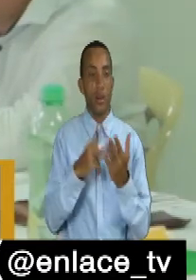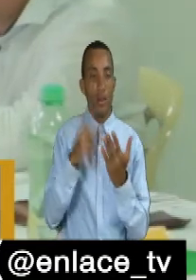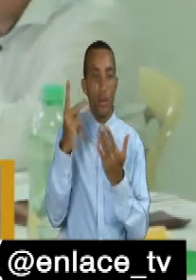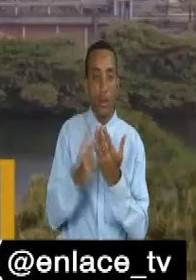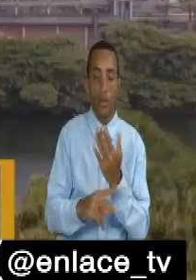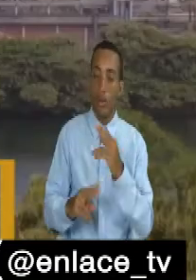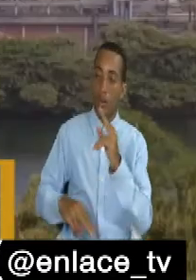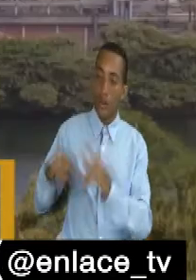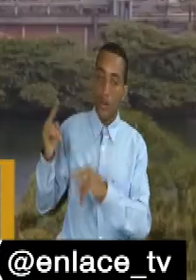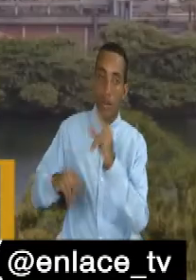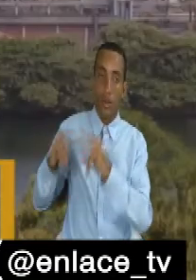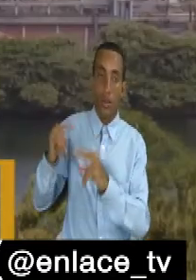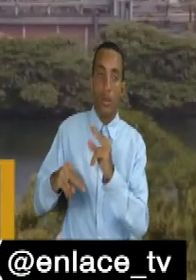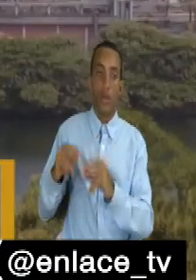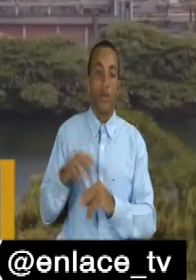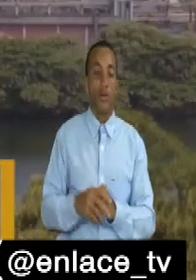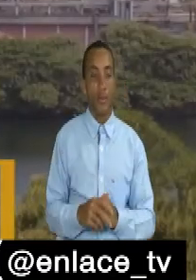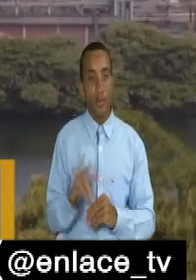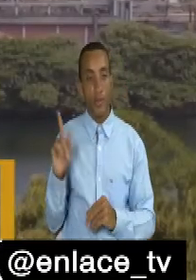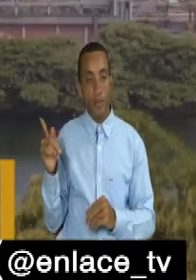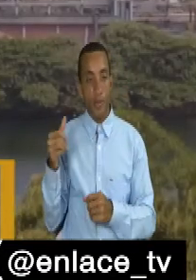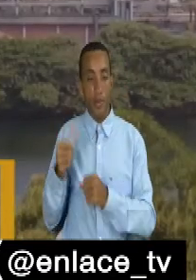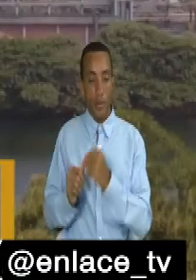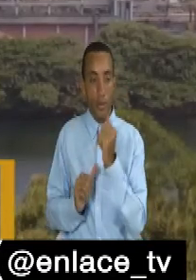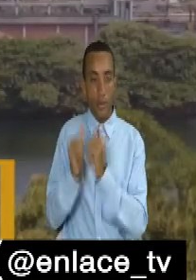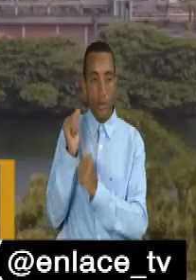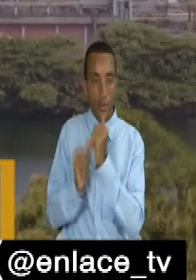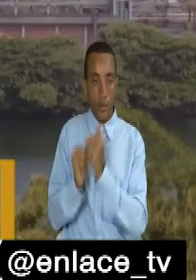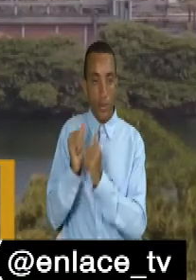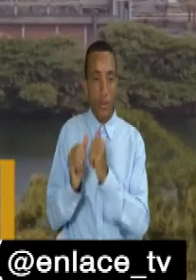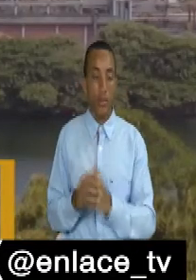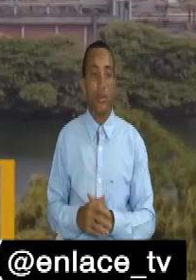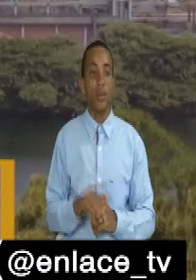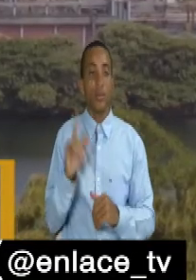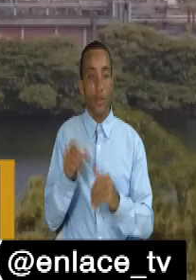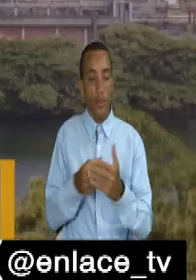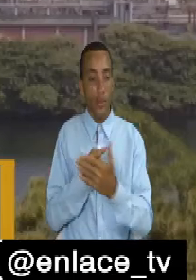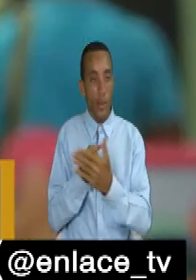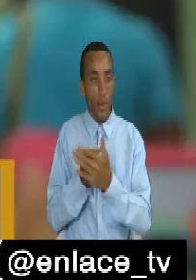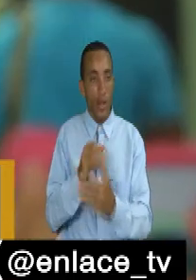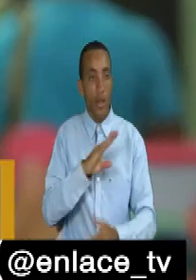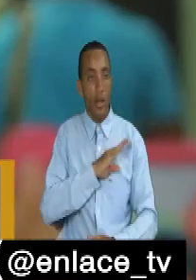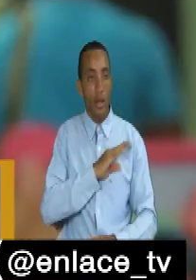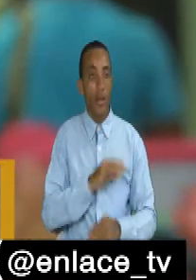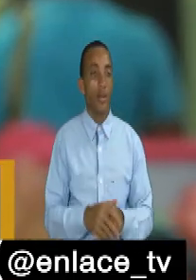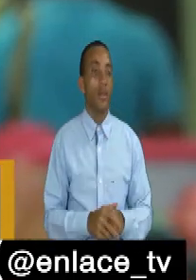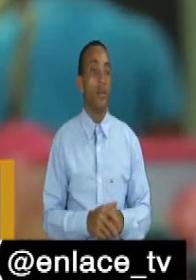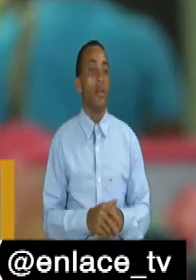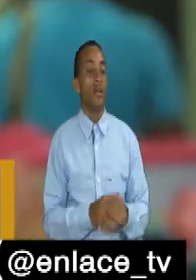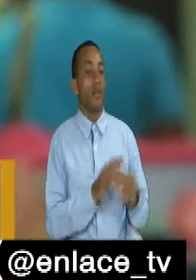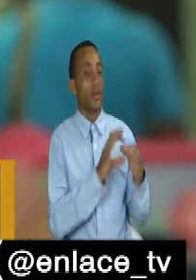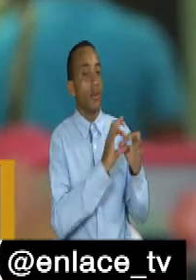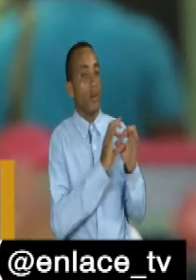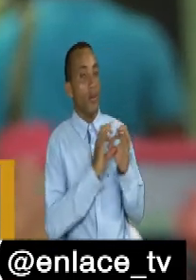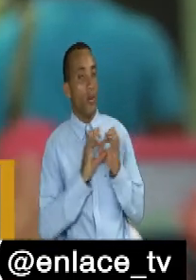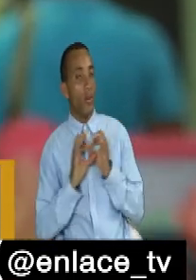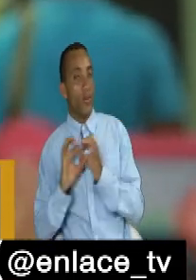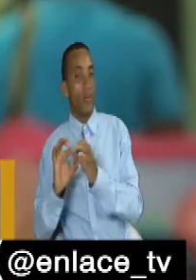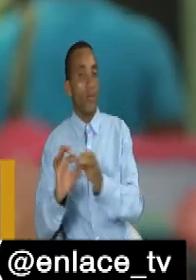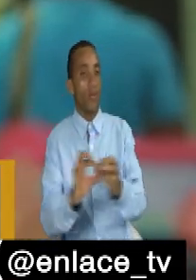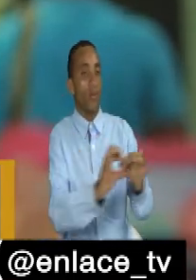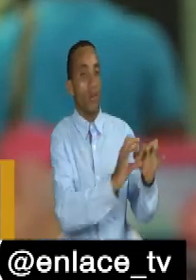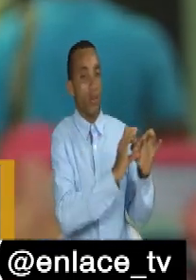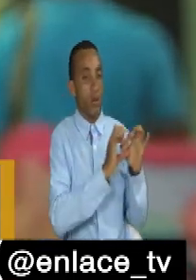la refinería de Barranca Bermeja, aspecto en el que fue enfático el alcalde de la ciudad. Unidos para